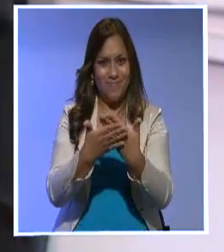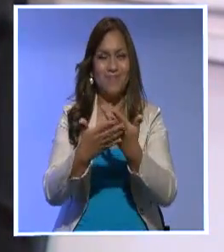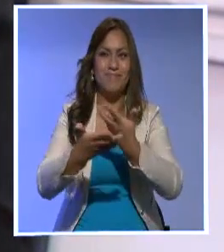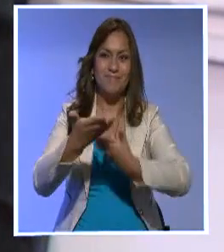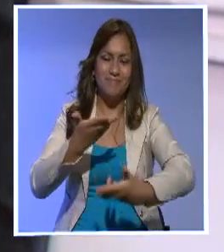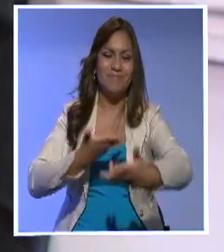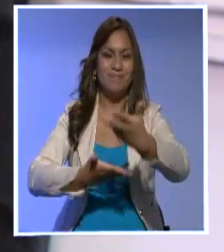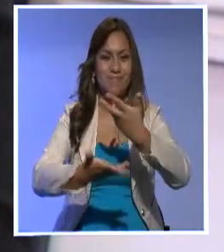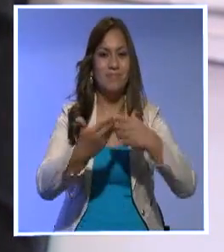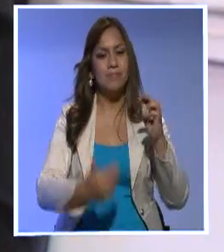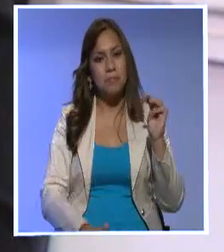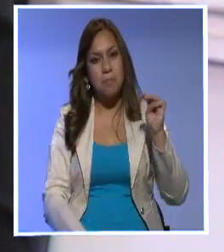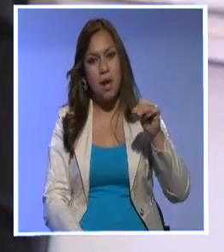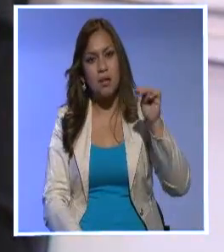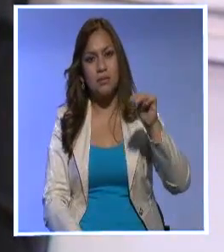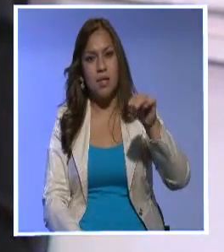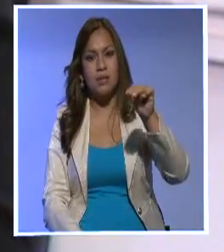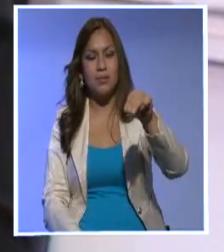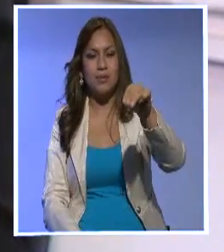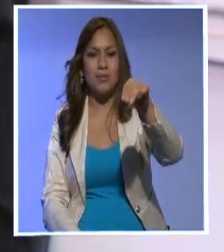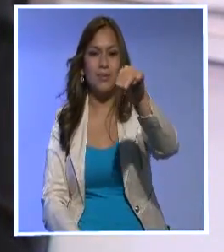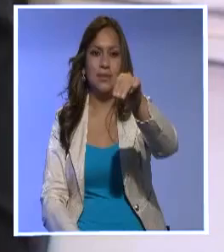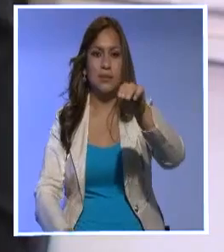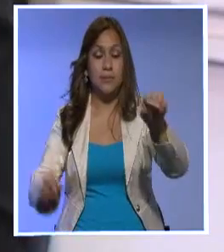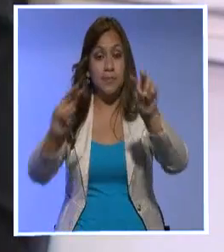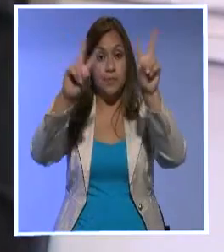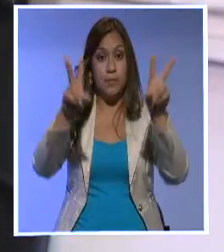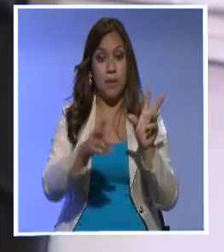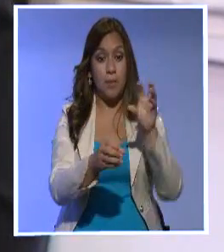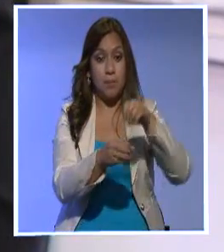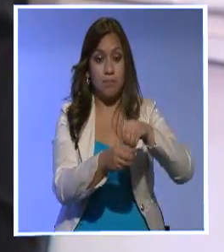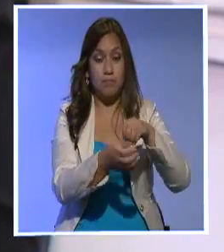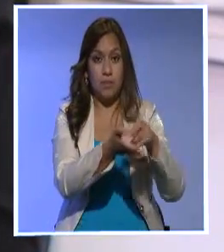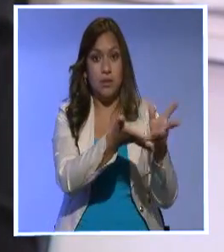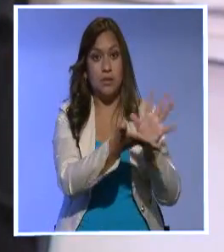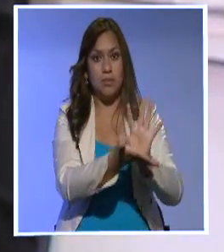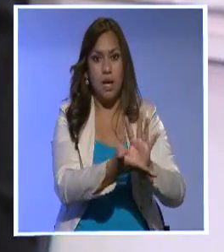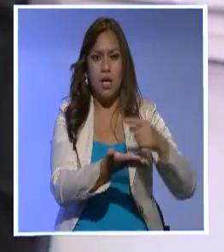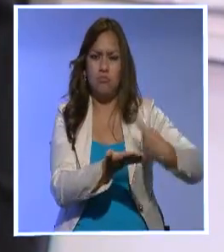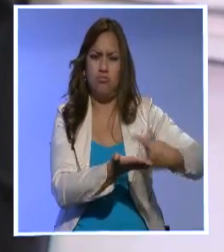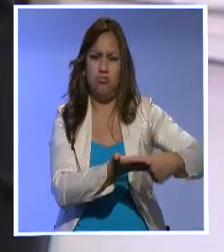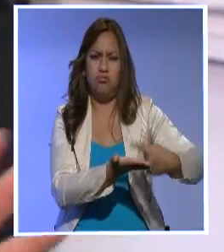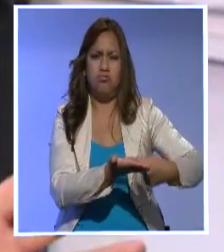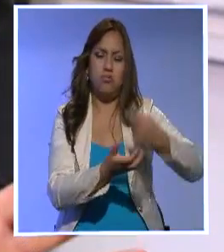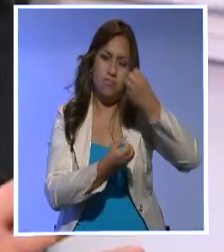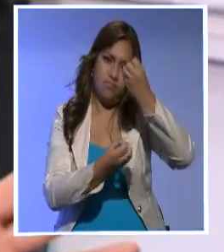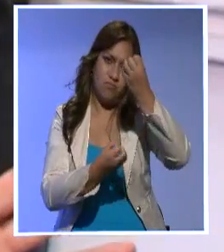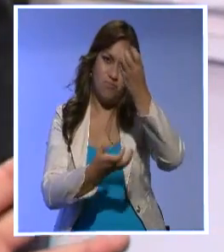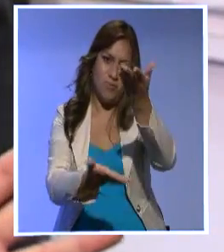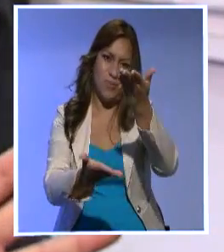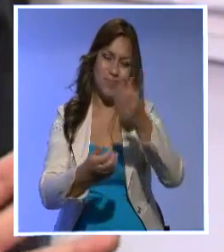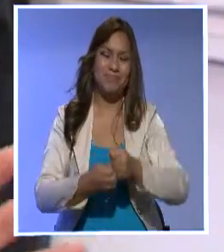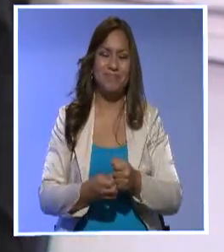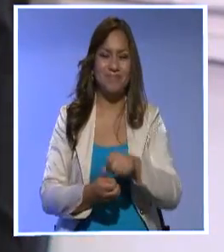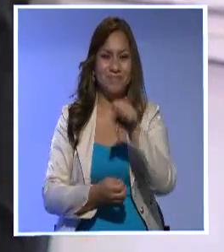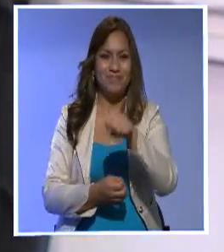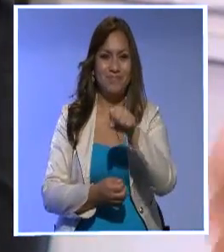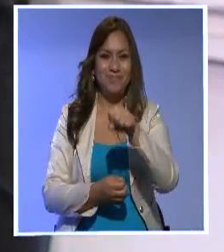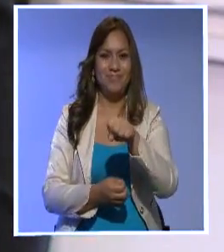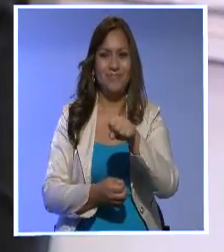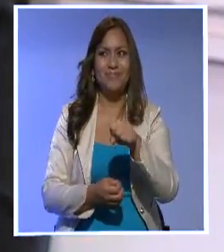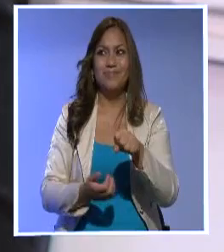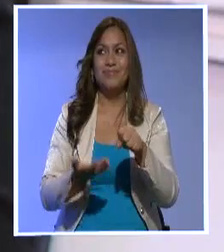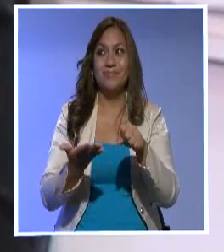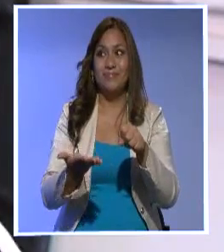cada martes los temas sustanciales de tratamiento en la asamblea y yo quiero decirles que sin duda alguna no podíamos perdernos